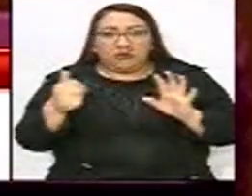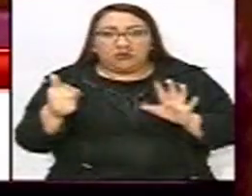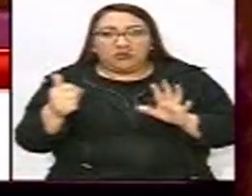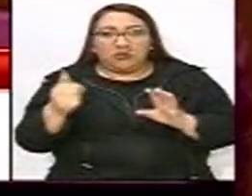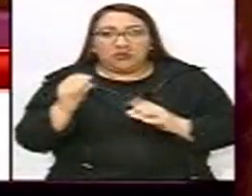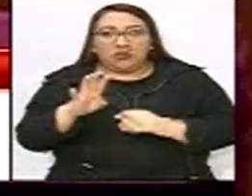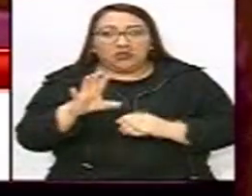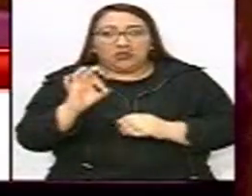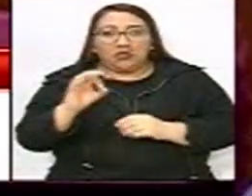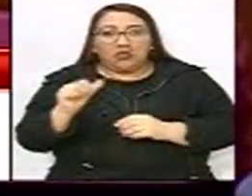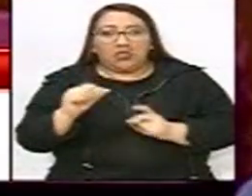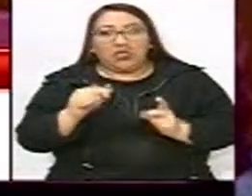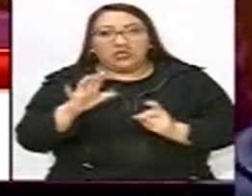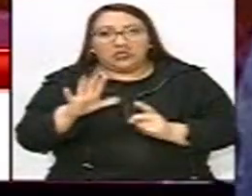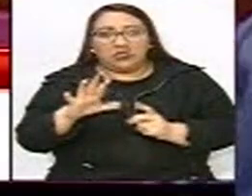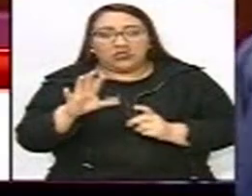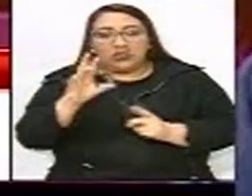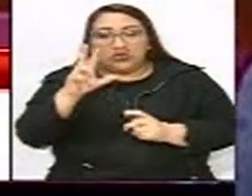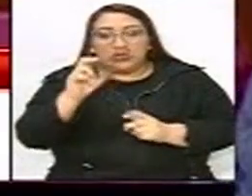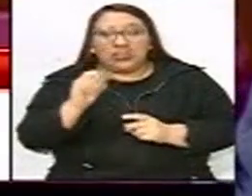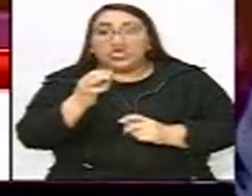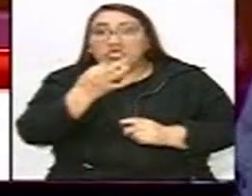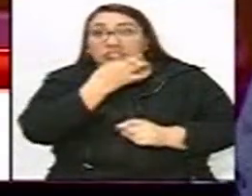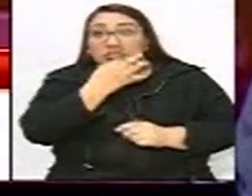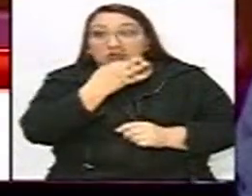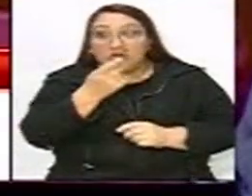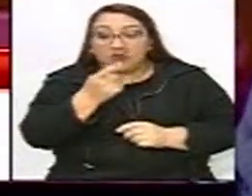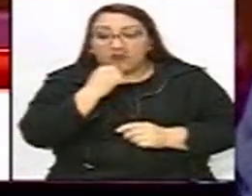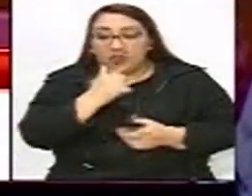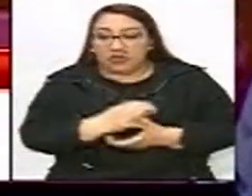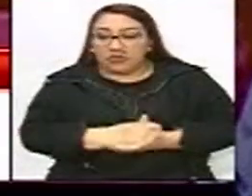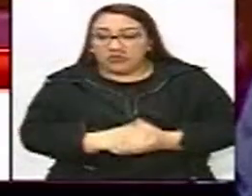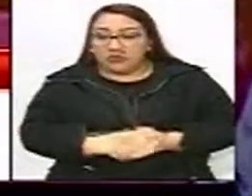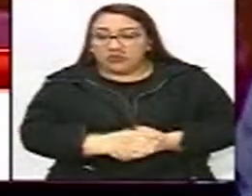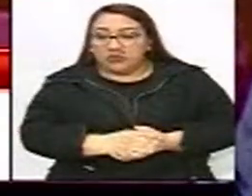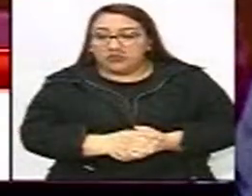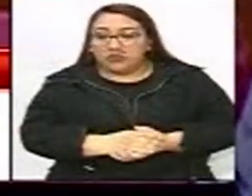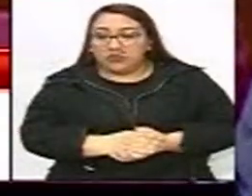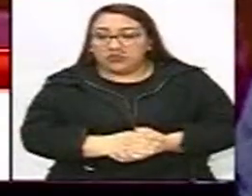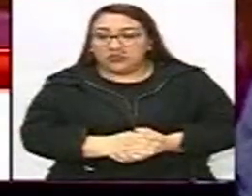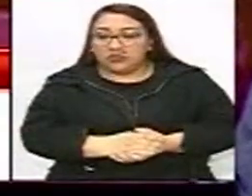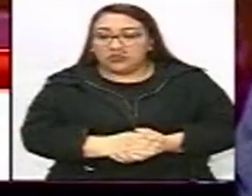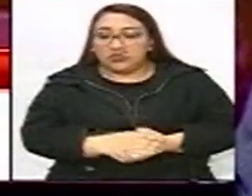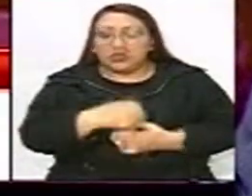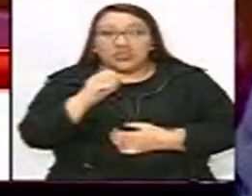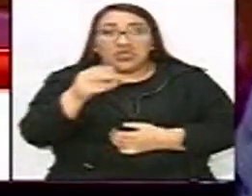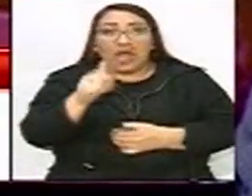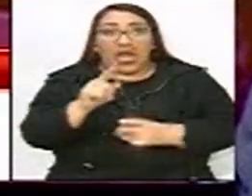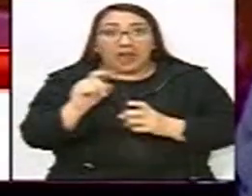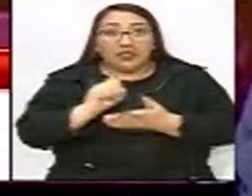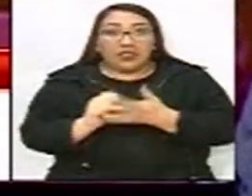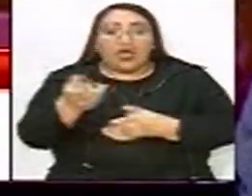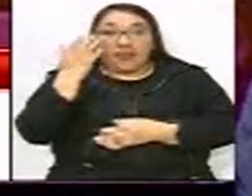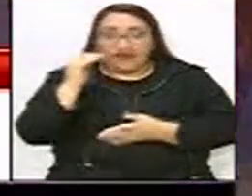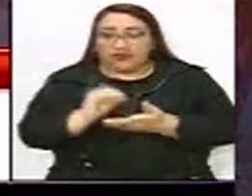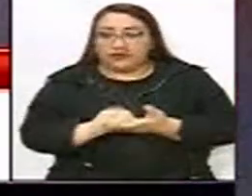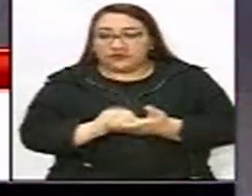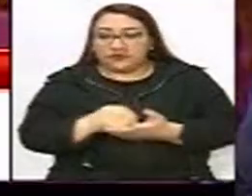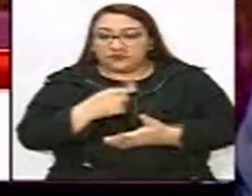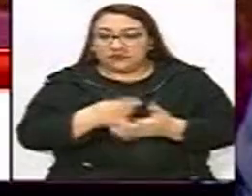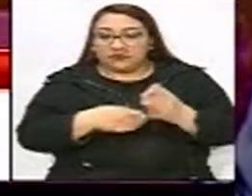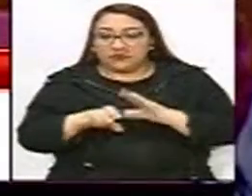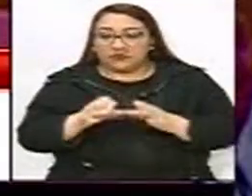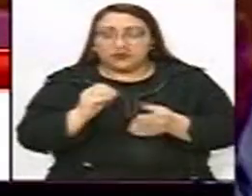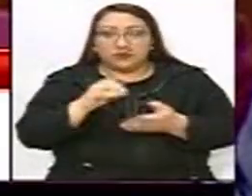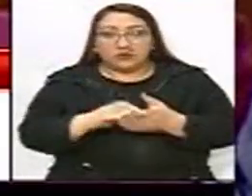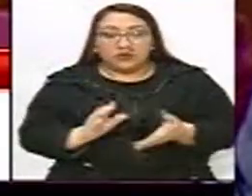de 4,50 a 5, y los 30 céntimos que estaban pendientes se señaló en un acta que se firmó en esa fecha que se iban